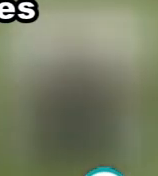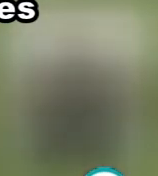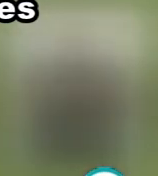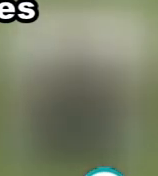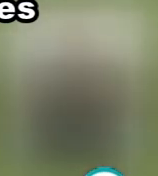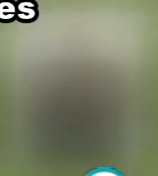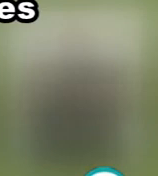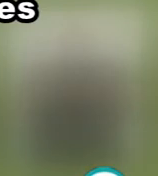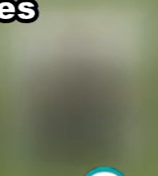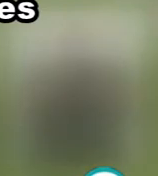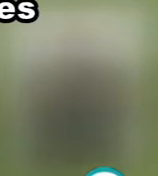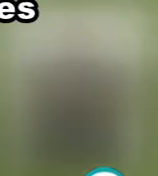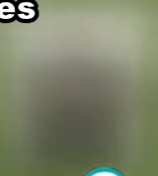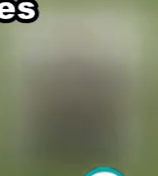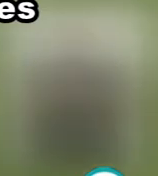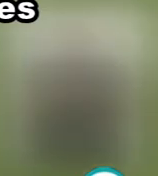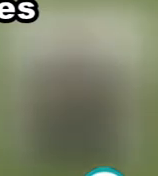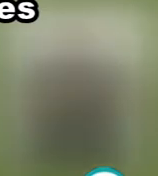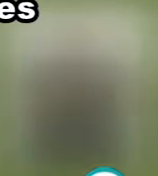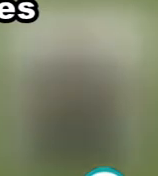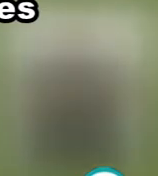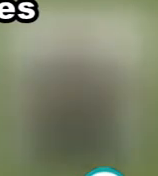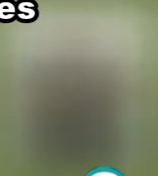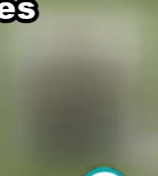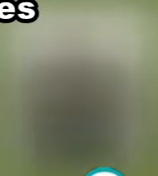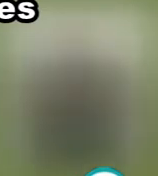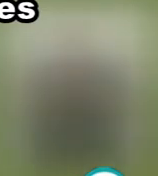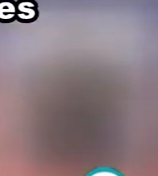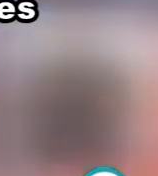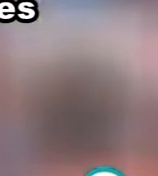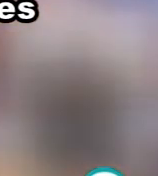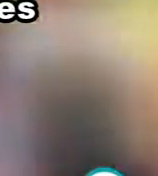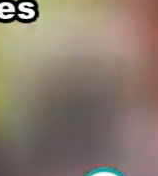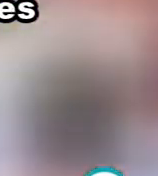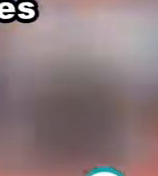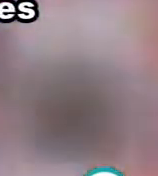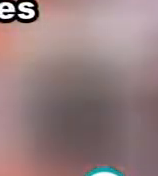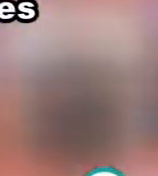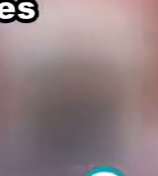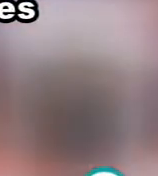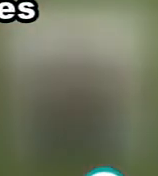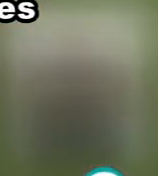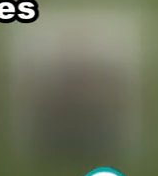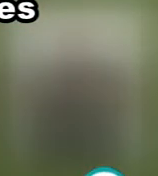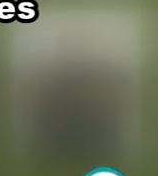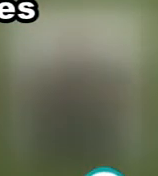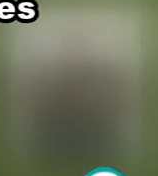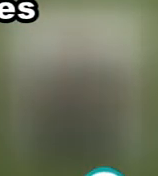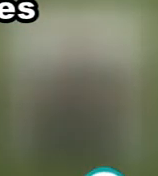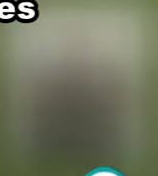que no tienen absolutamente nada que jugar, entonces ya podemos hablar de especulación y de esas primas a tercero que a ver las